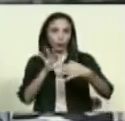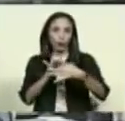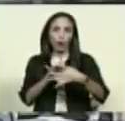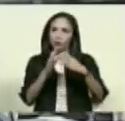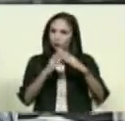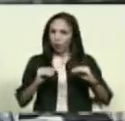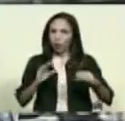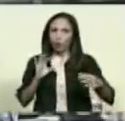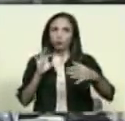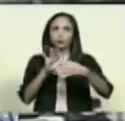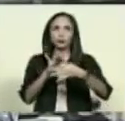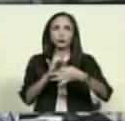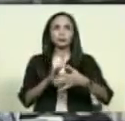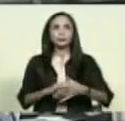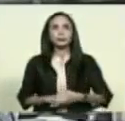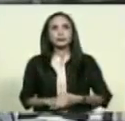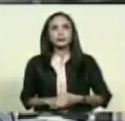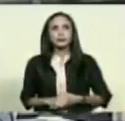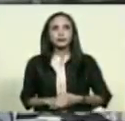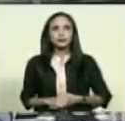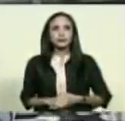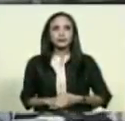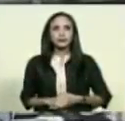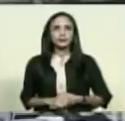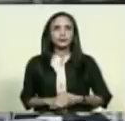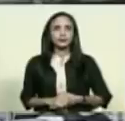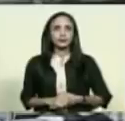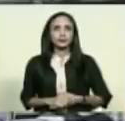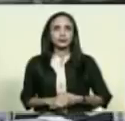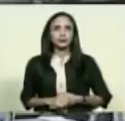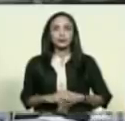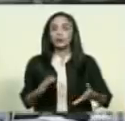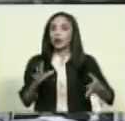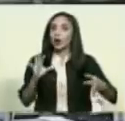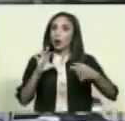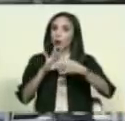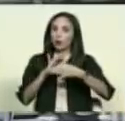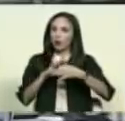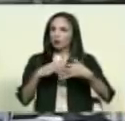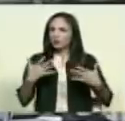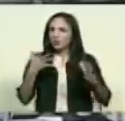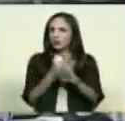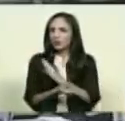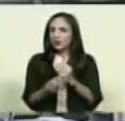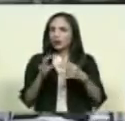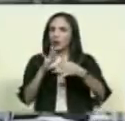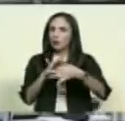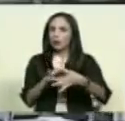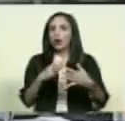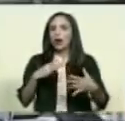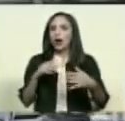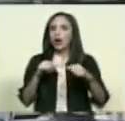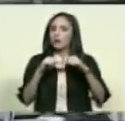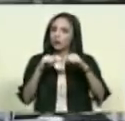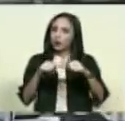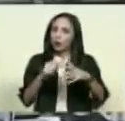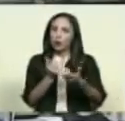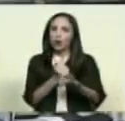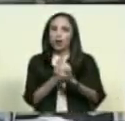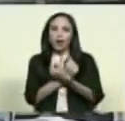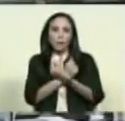más. Unirnos, unirnos. Y de la unión vendrá la prosperidad del